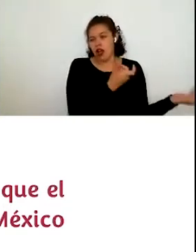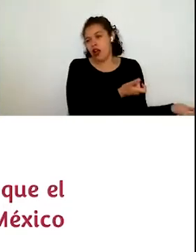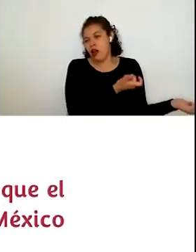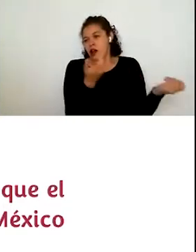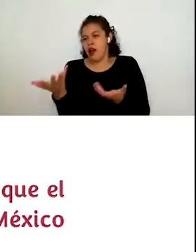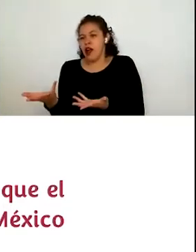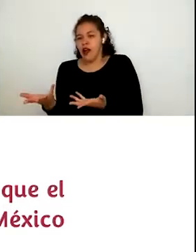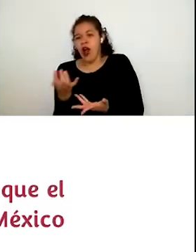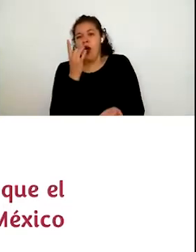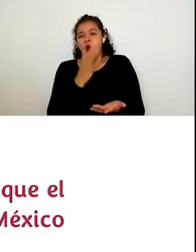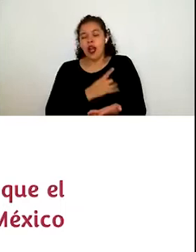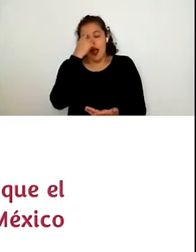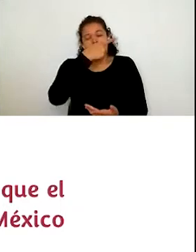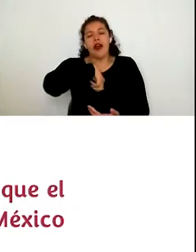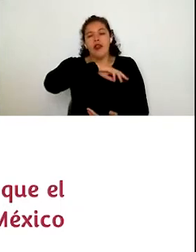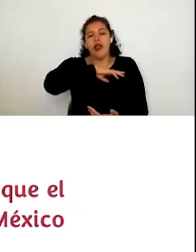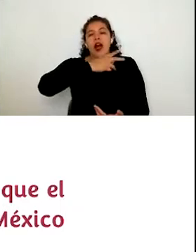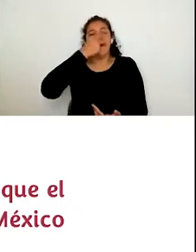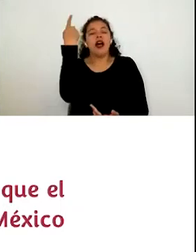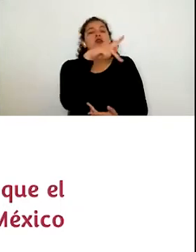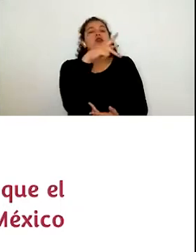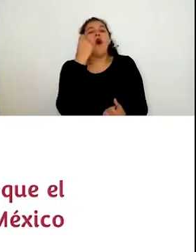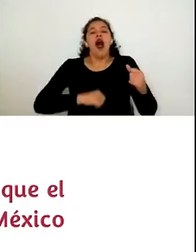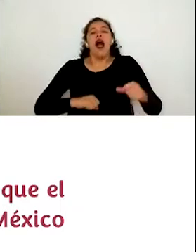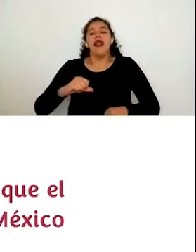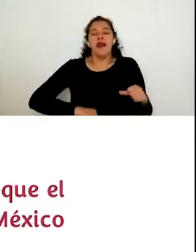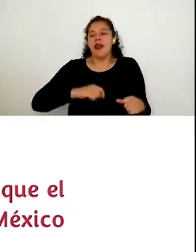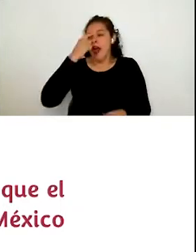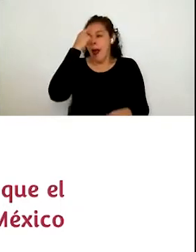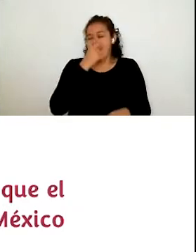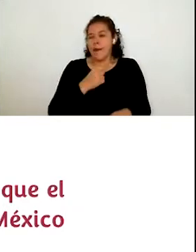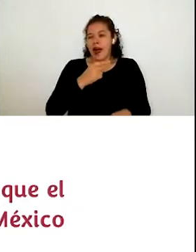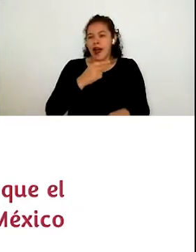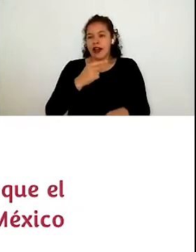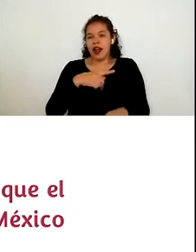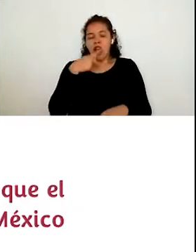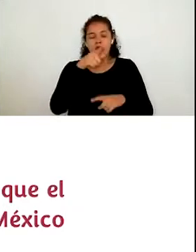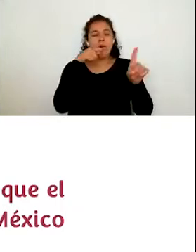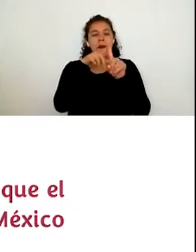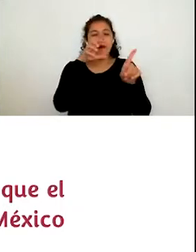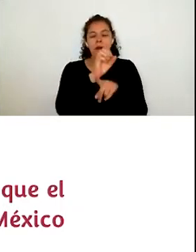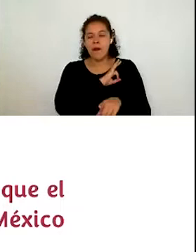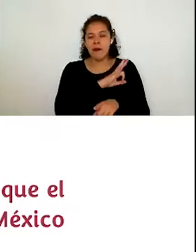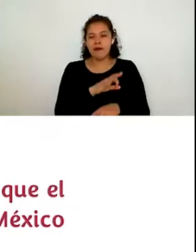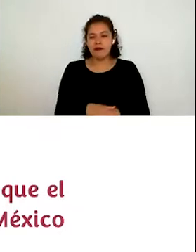exclusivamente para el desarrollo de las actividades de cumplimiento de su objeto social.